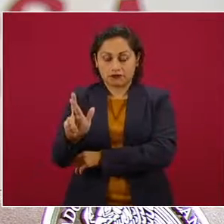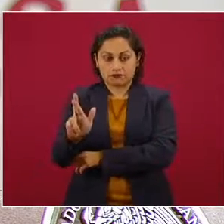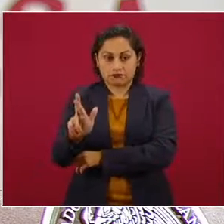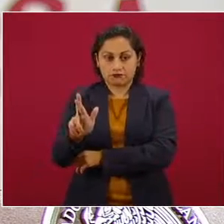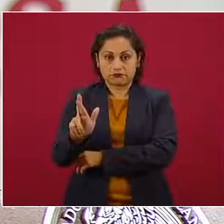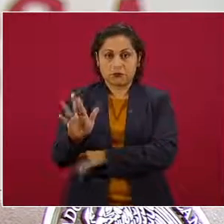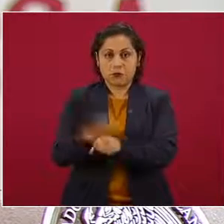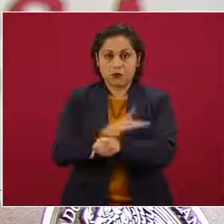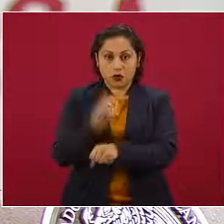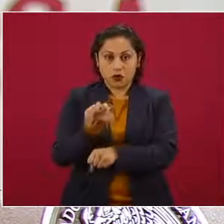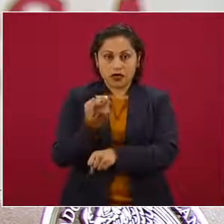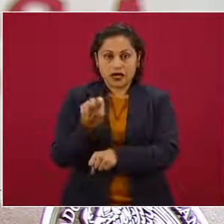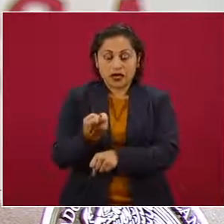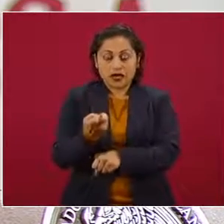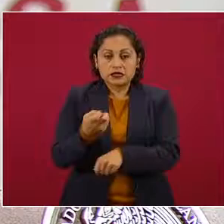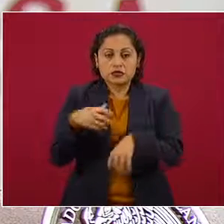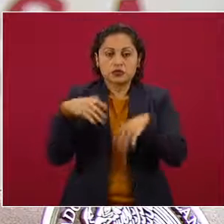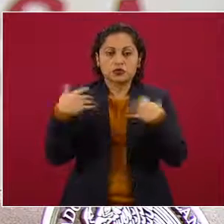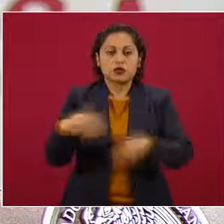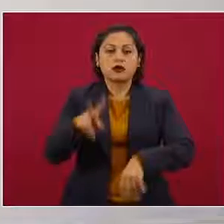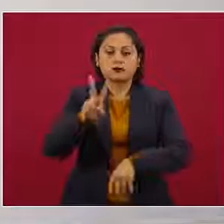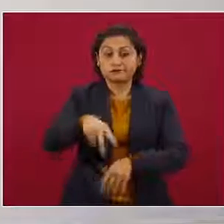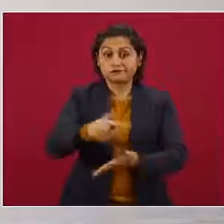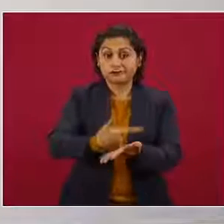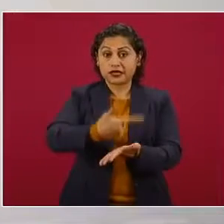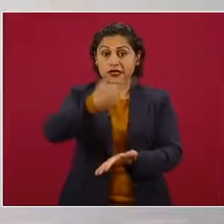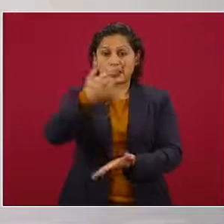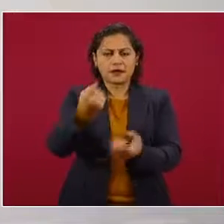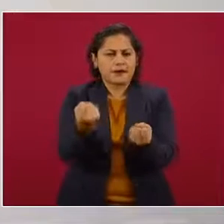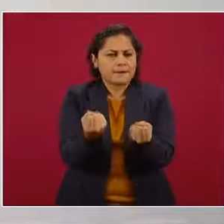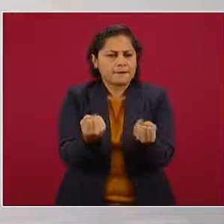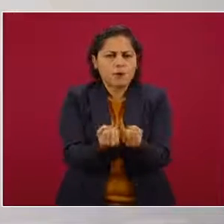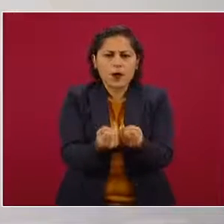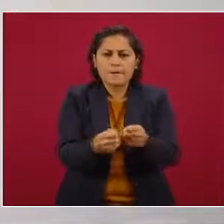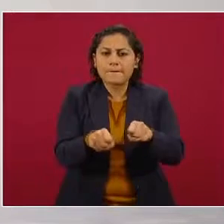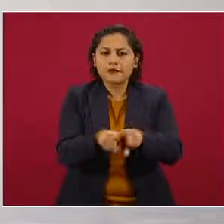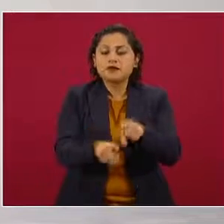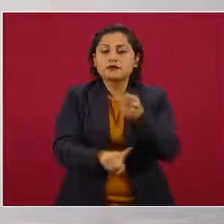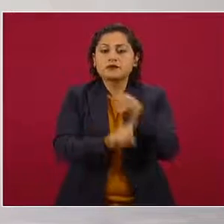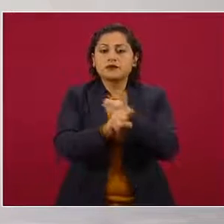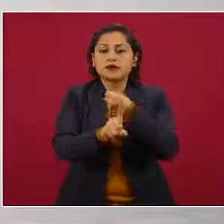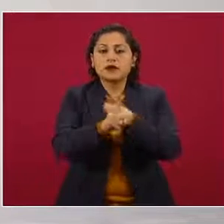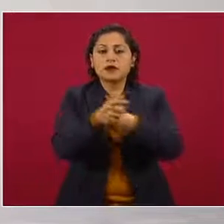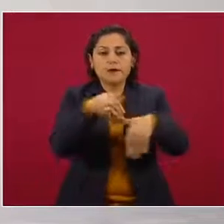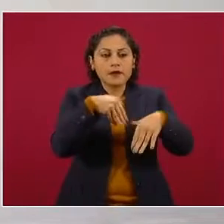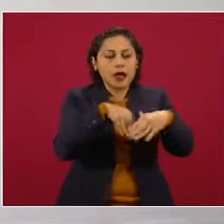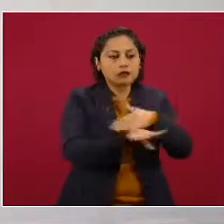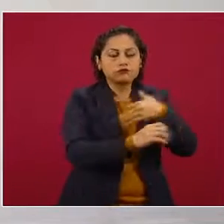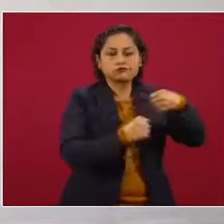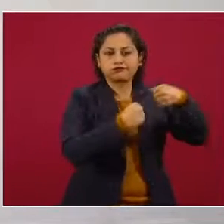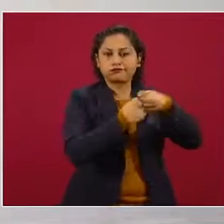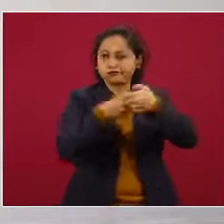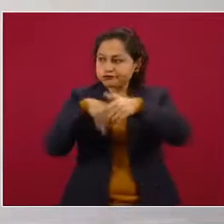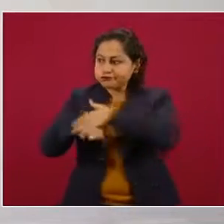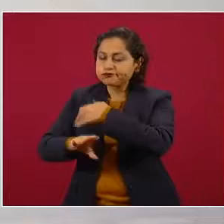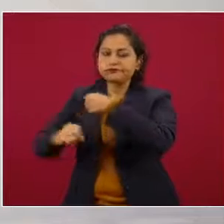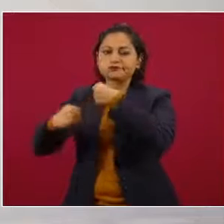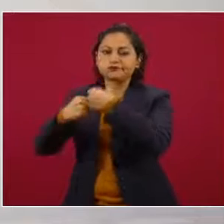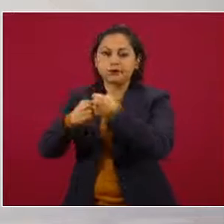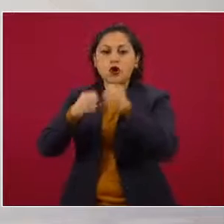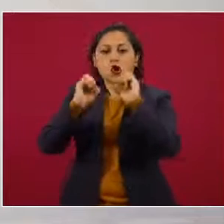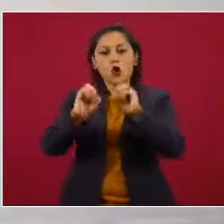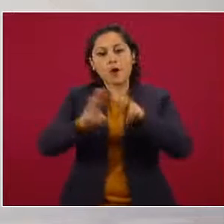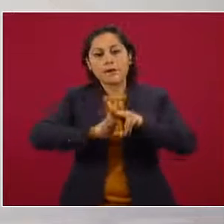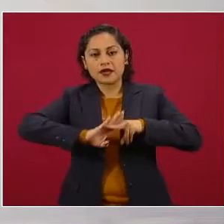es un asunto grave, como el de las aduanas, como el de migración y como otros.